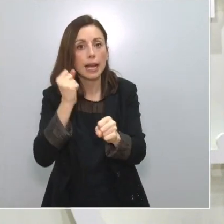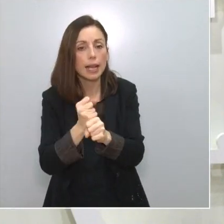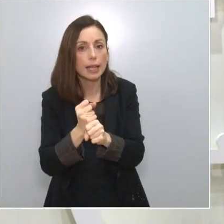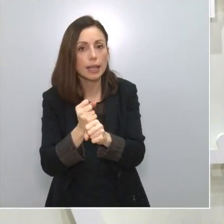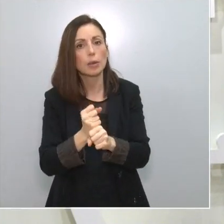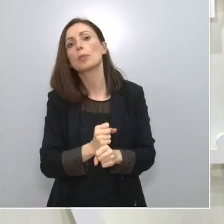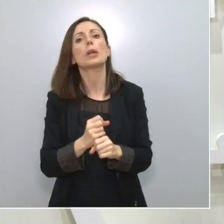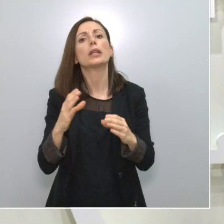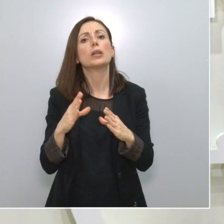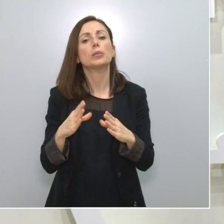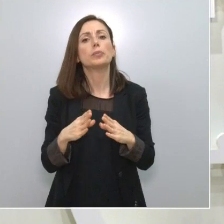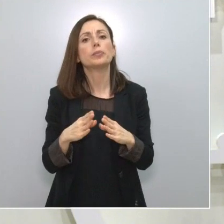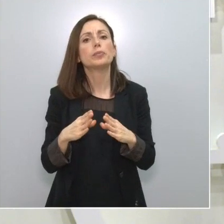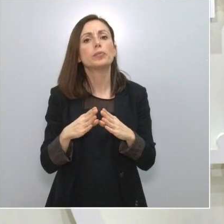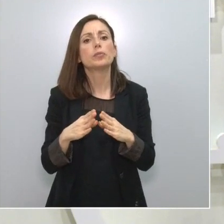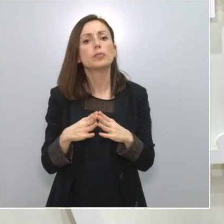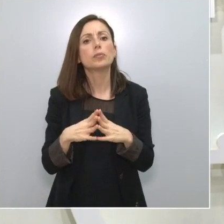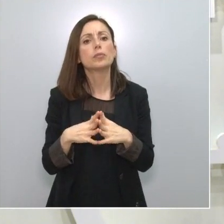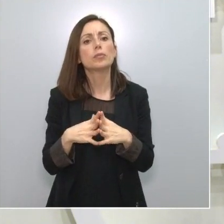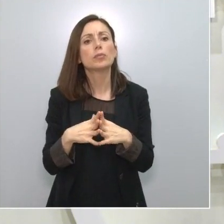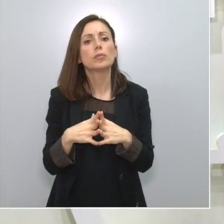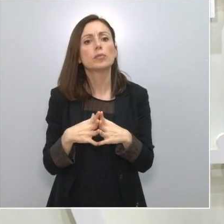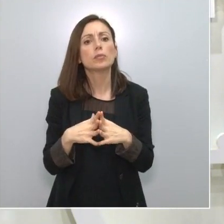y de